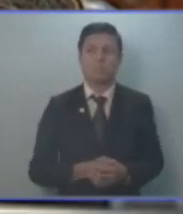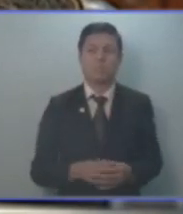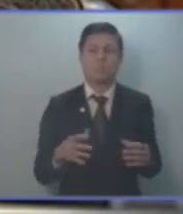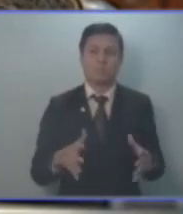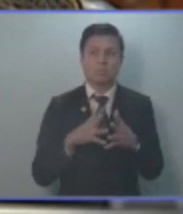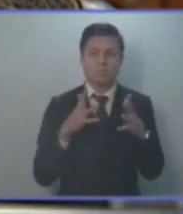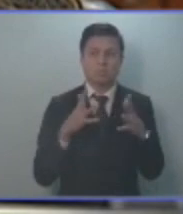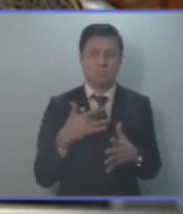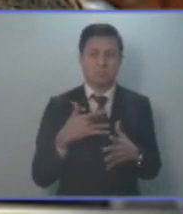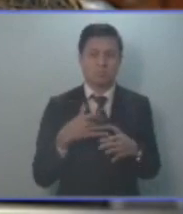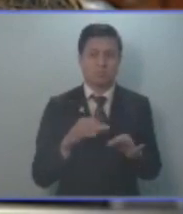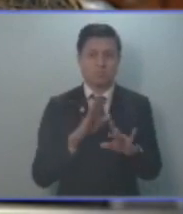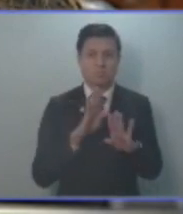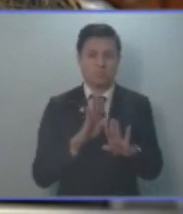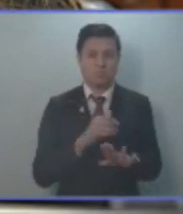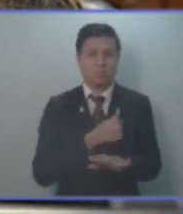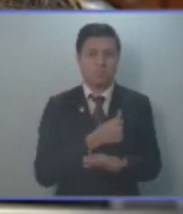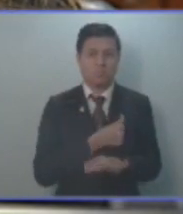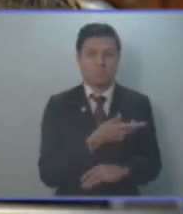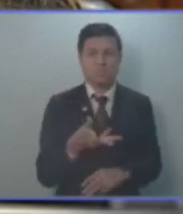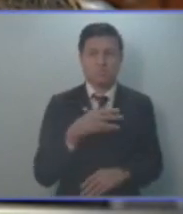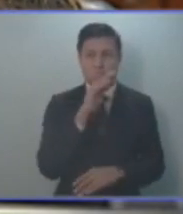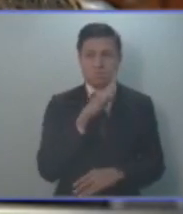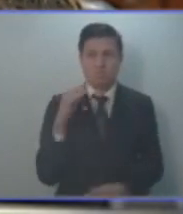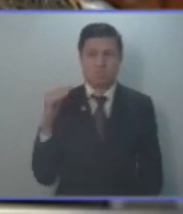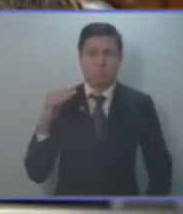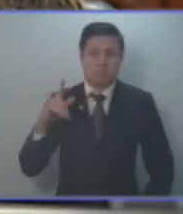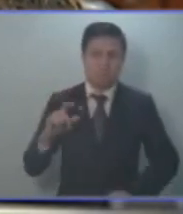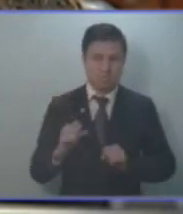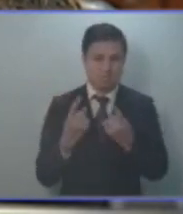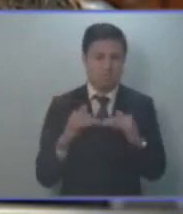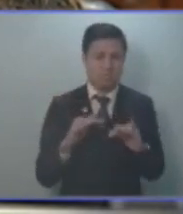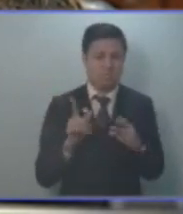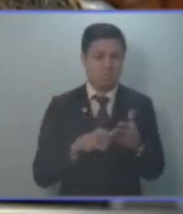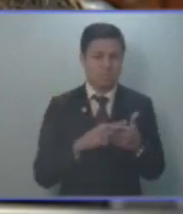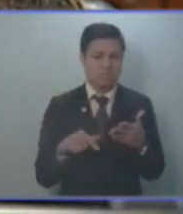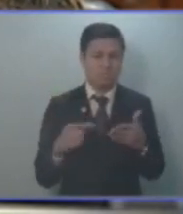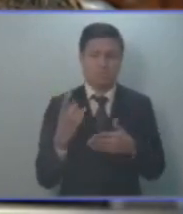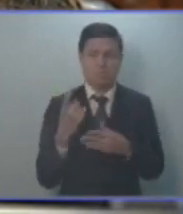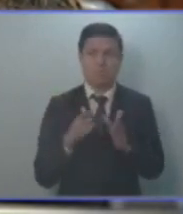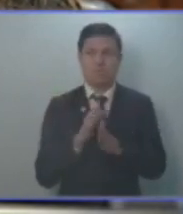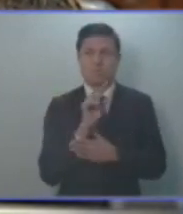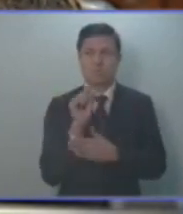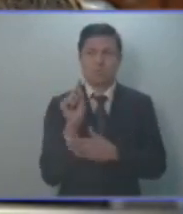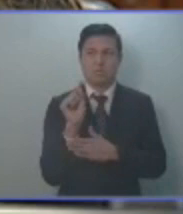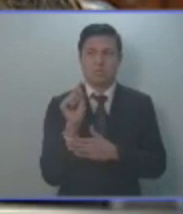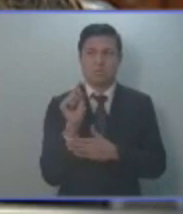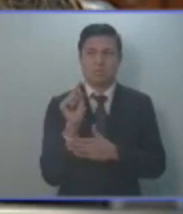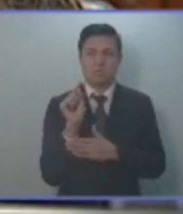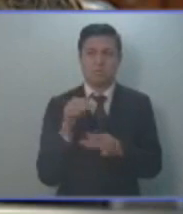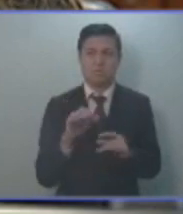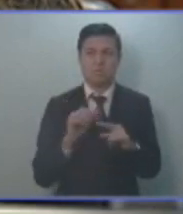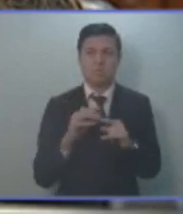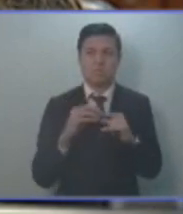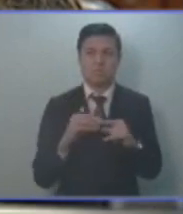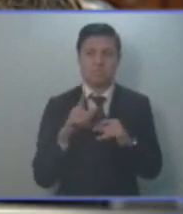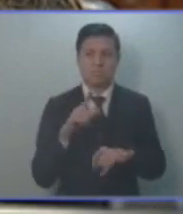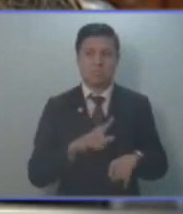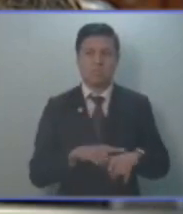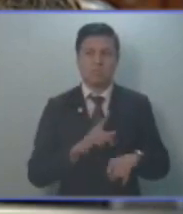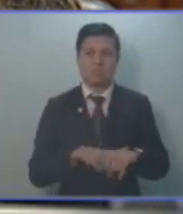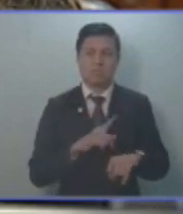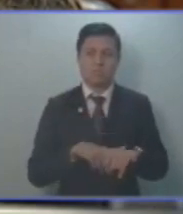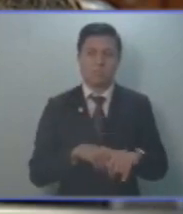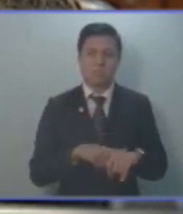gran sentido de responsabilidad para el país para evitar acefalía de la institución especialmente un momento